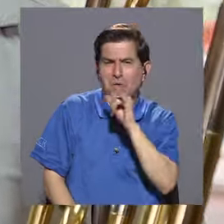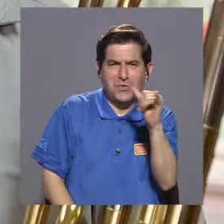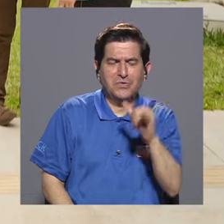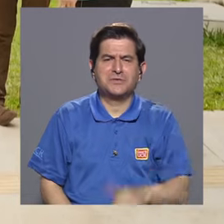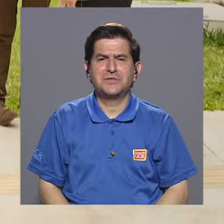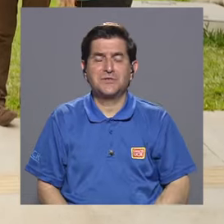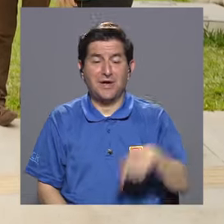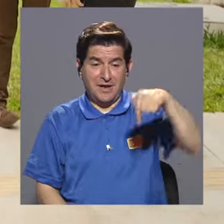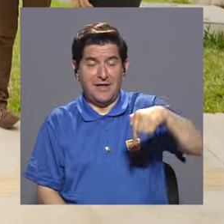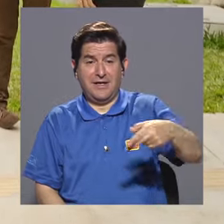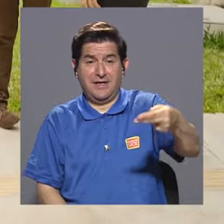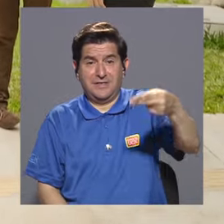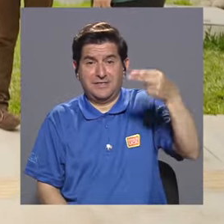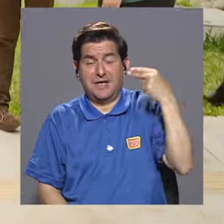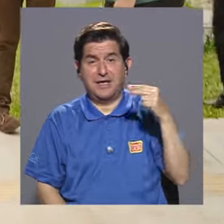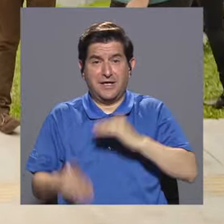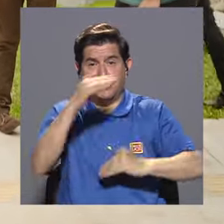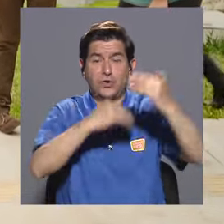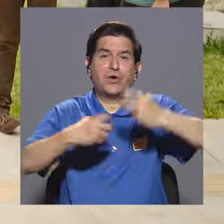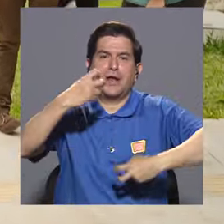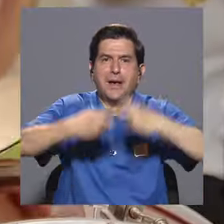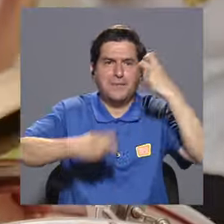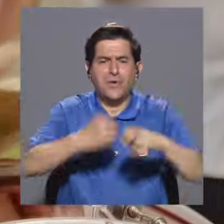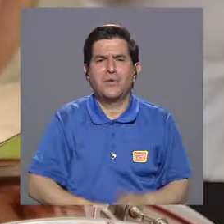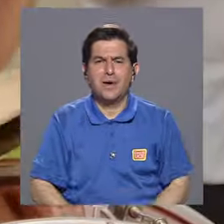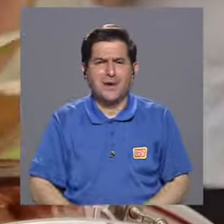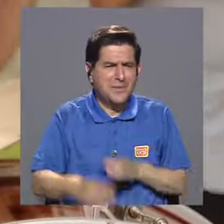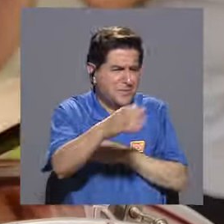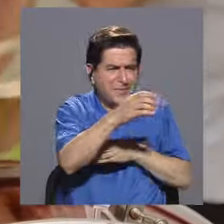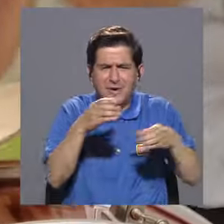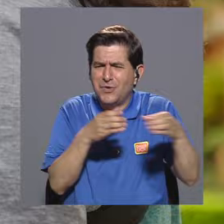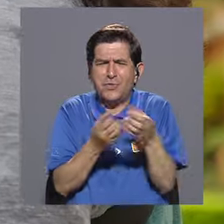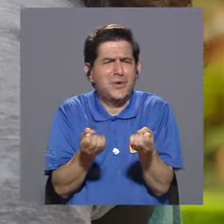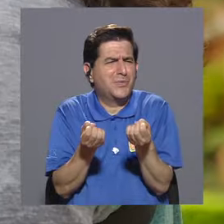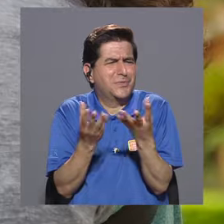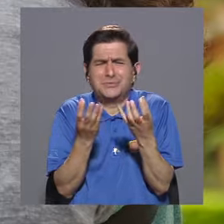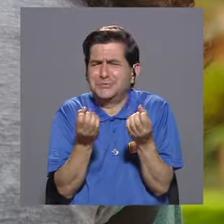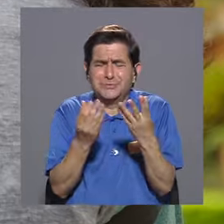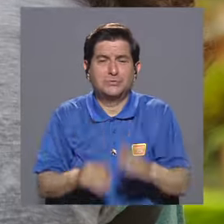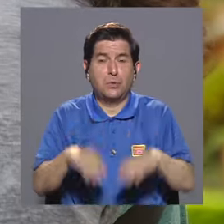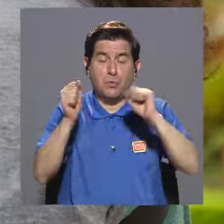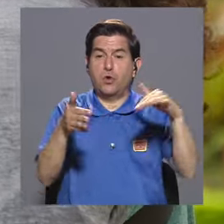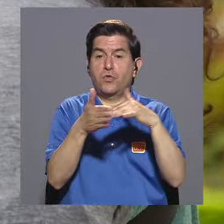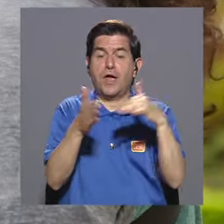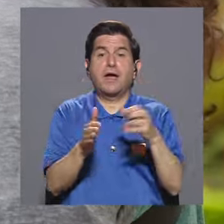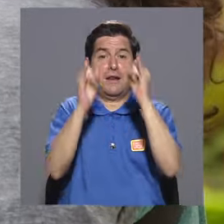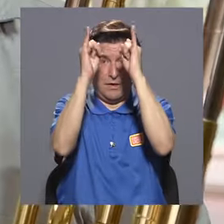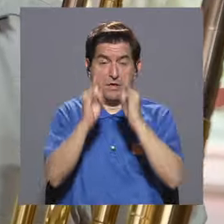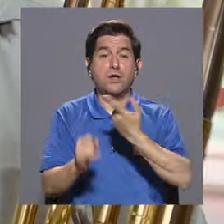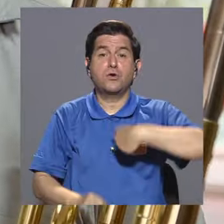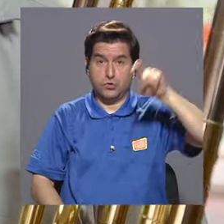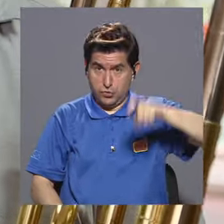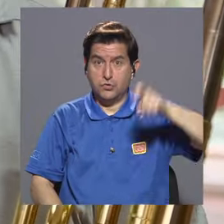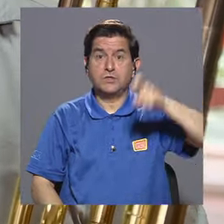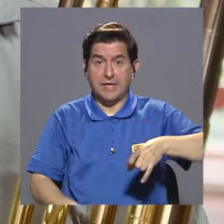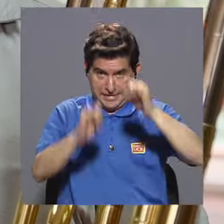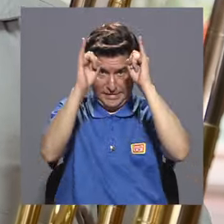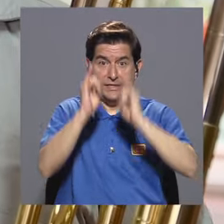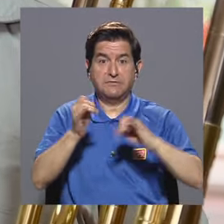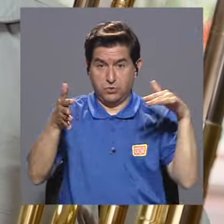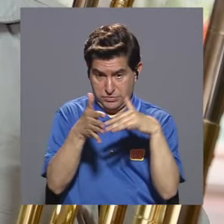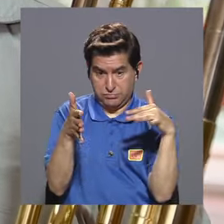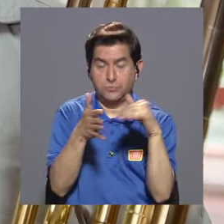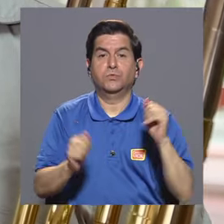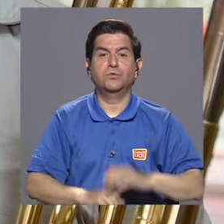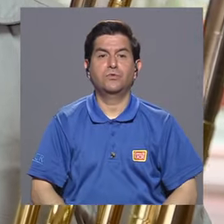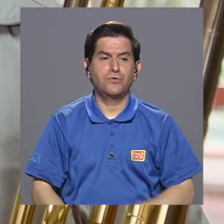que tiene historia este edificio, han pasado por el problema que los cubículos no eran suficientes para poder el estudio individual. Nosotros tenemos que estudiar individualmente.